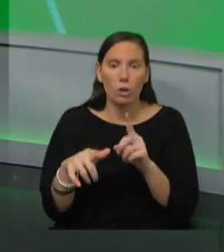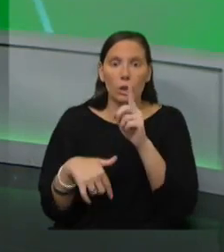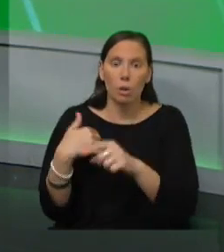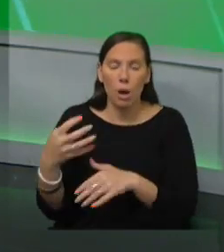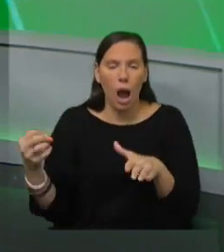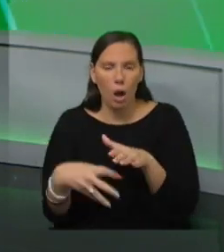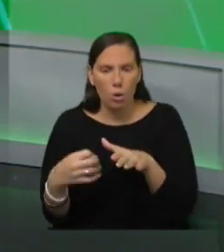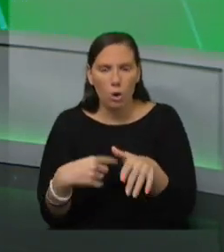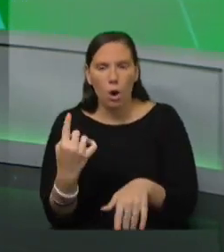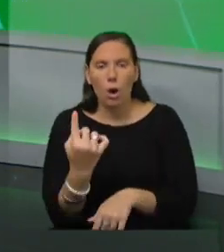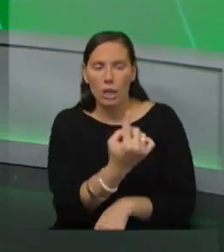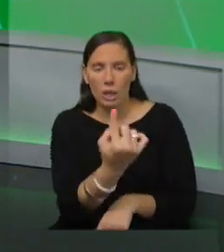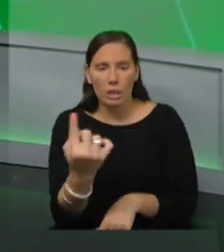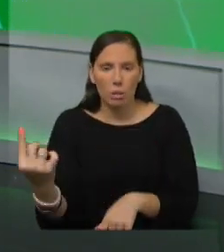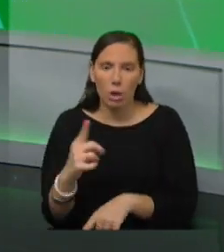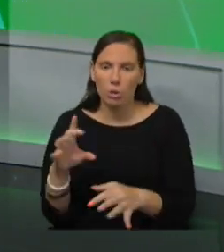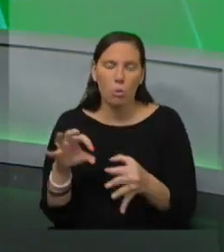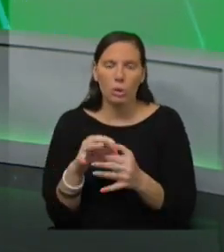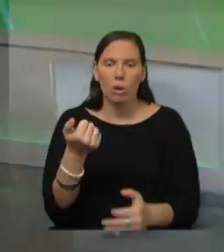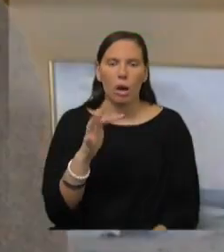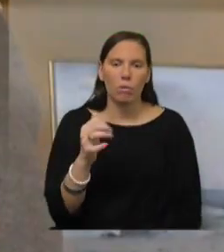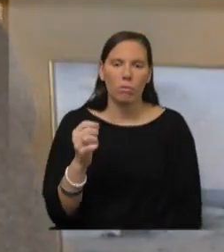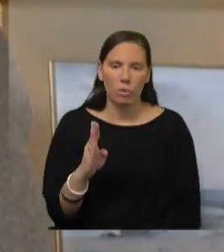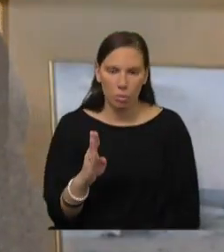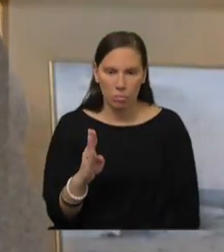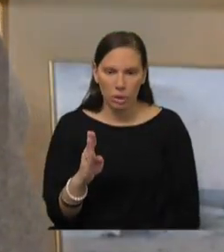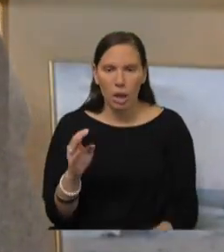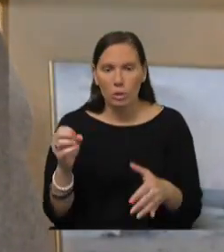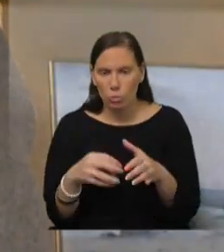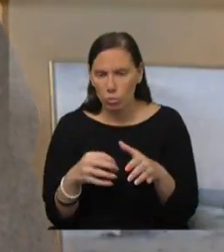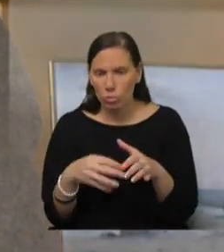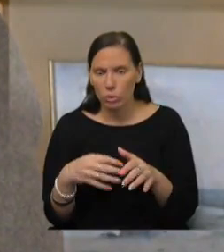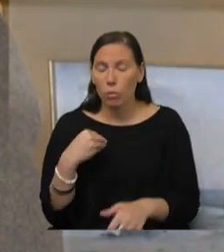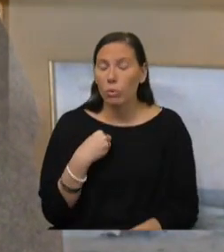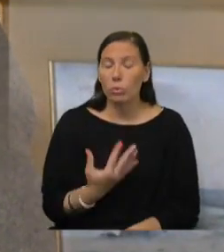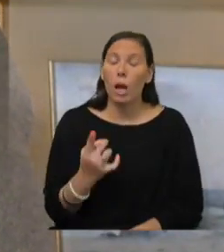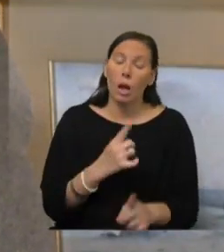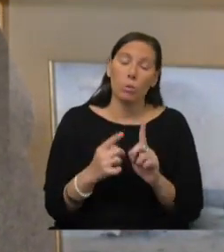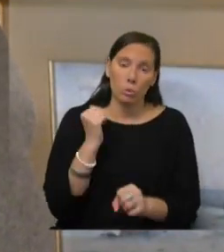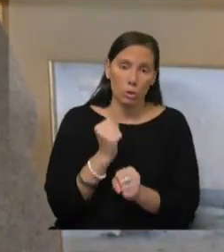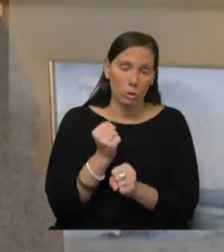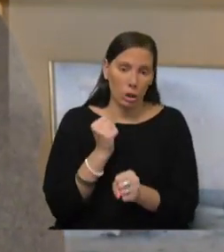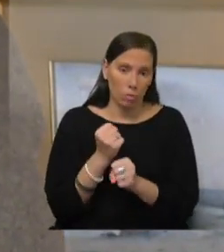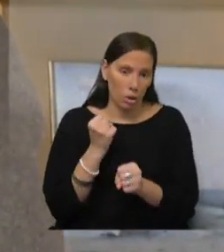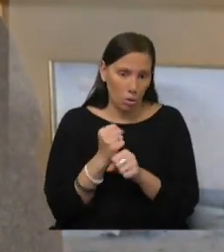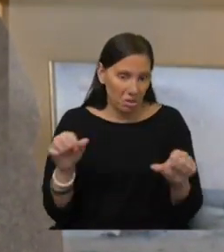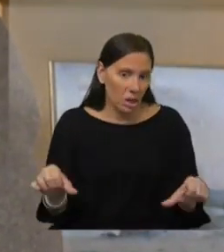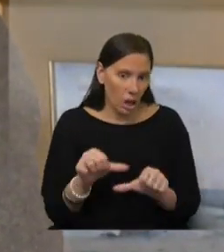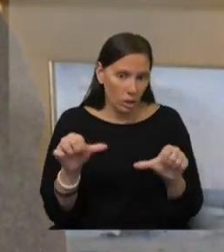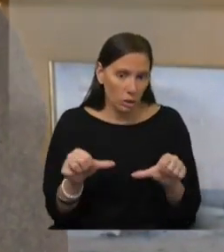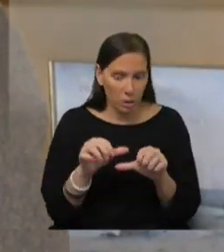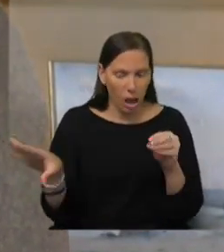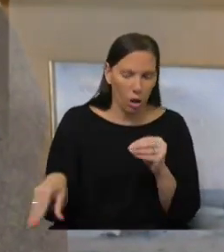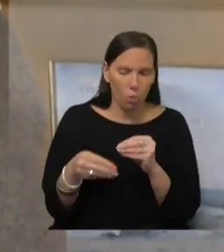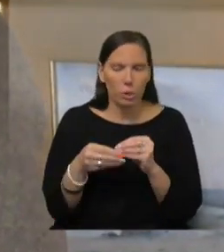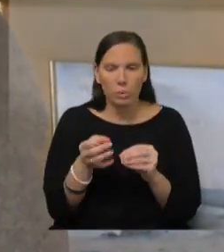ahorro individual no vinculado a la safap son fondos voluntarios que algunos trabajadores constituyen para complementar